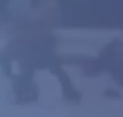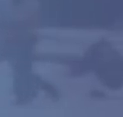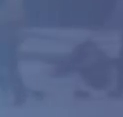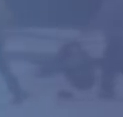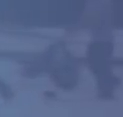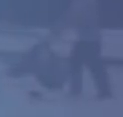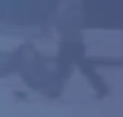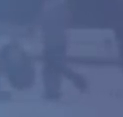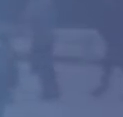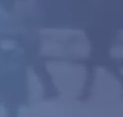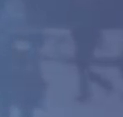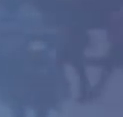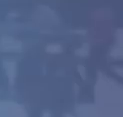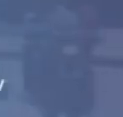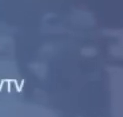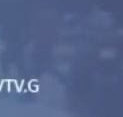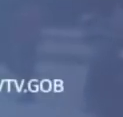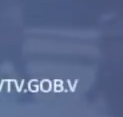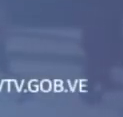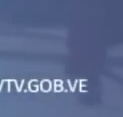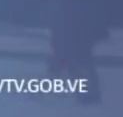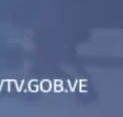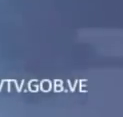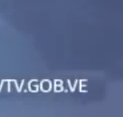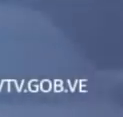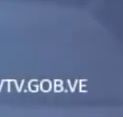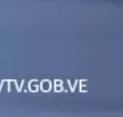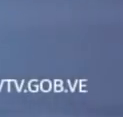Continúa 360.